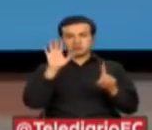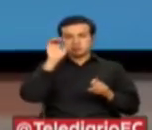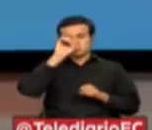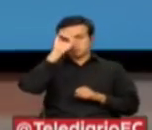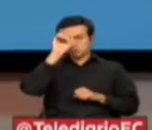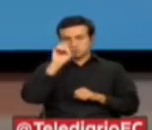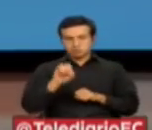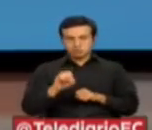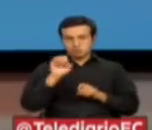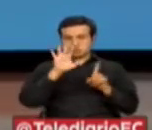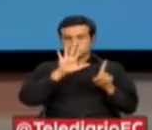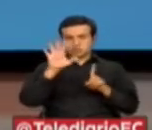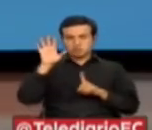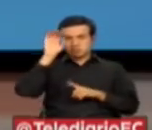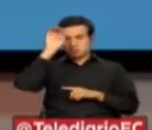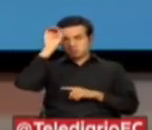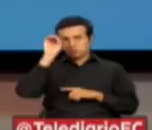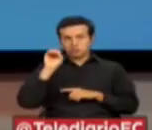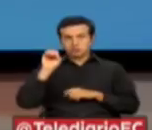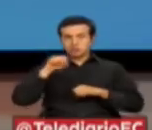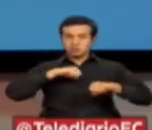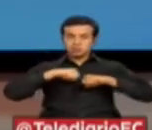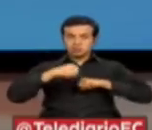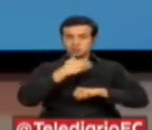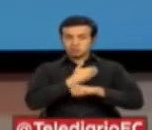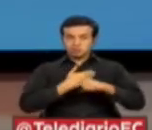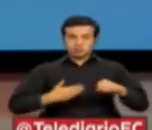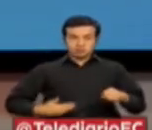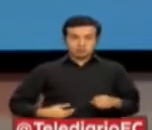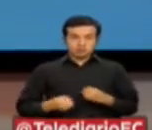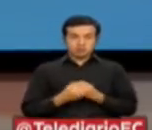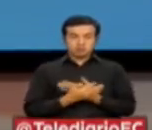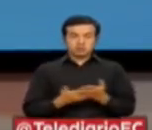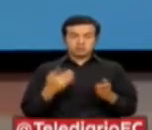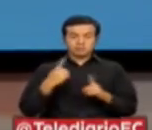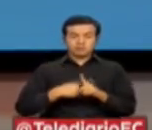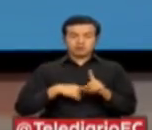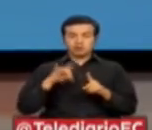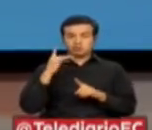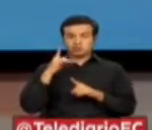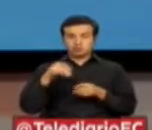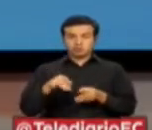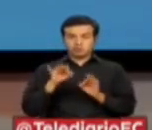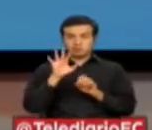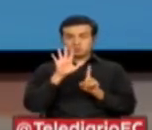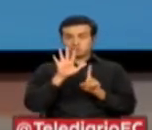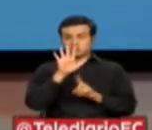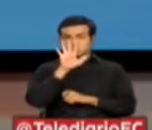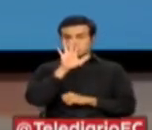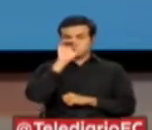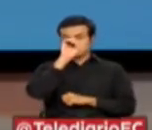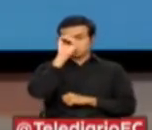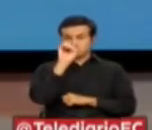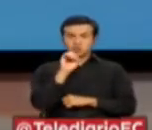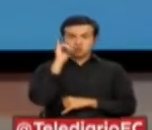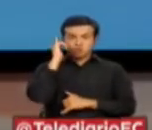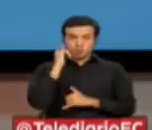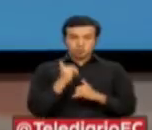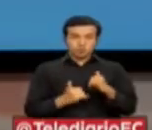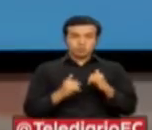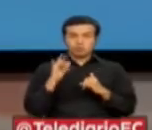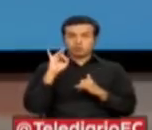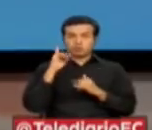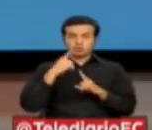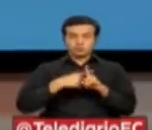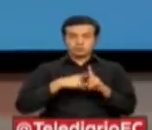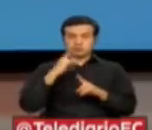66% el que calificaba positivamente la gestión del presidente. A 18 de febrero era el 65% y en esta última del 18 de